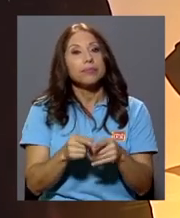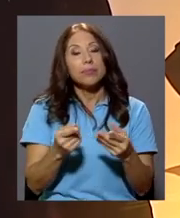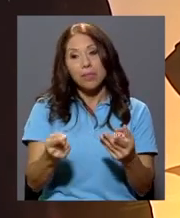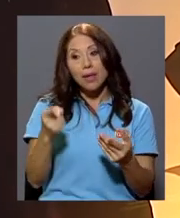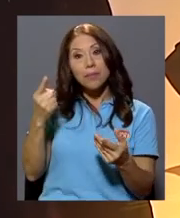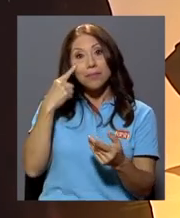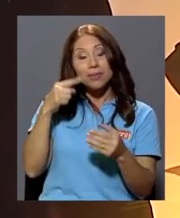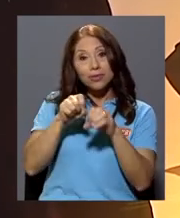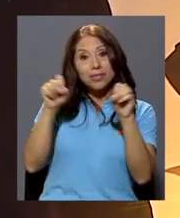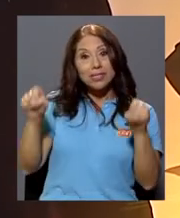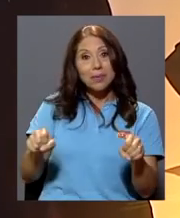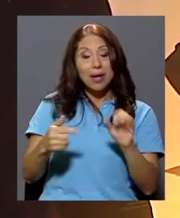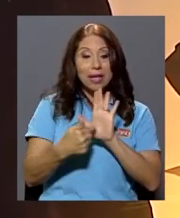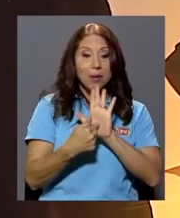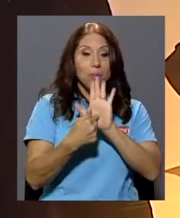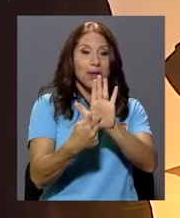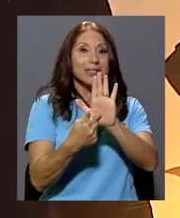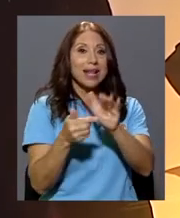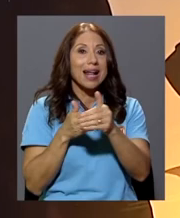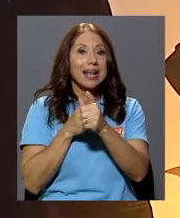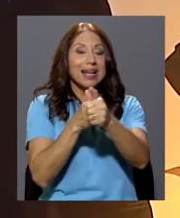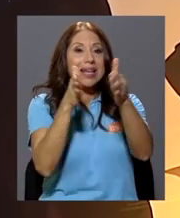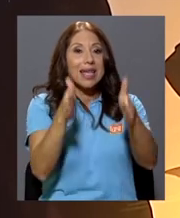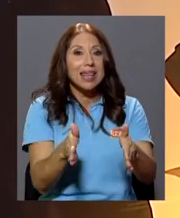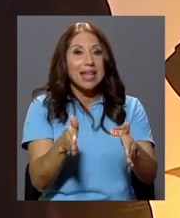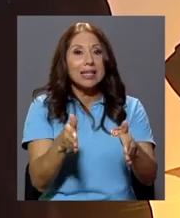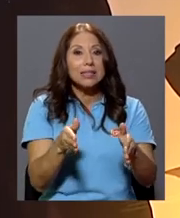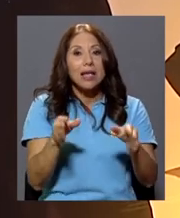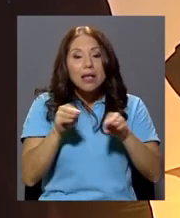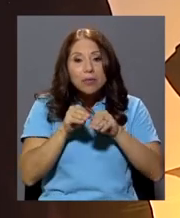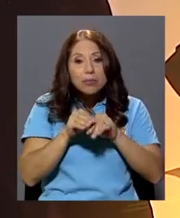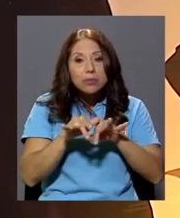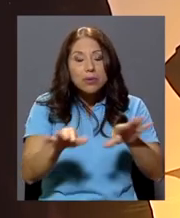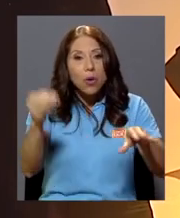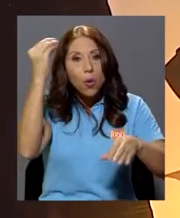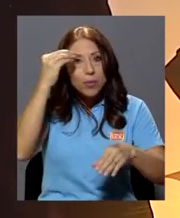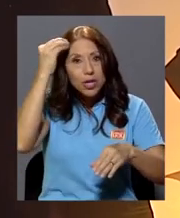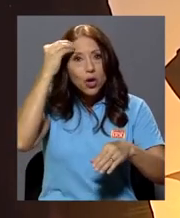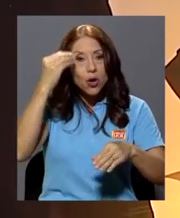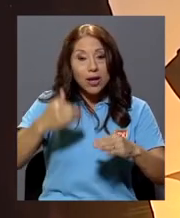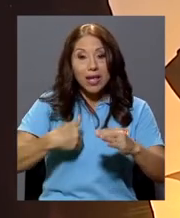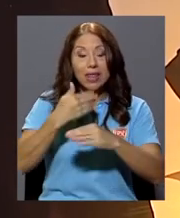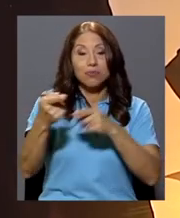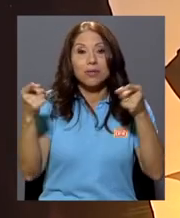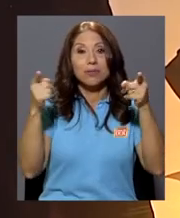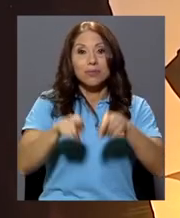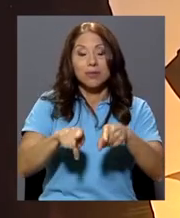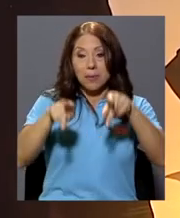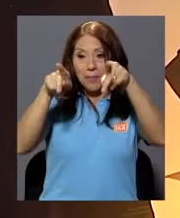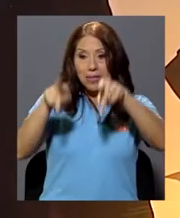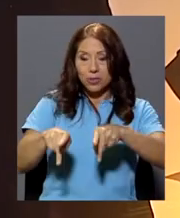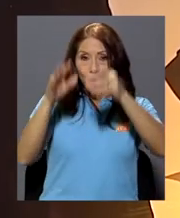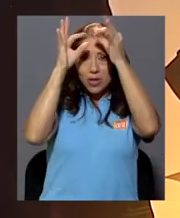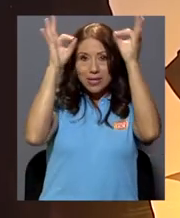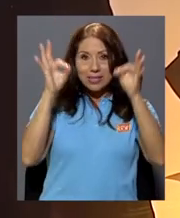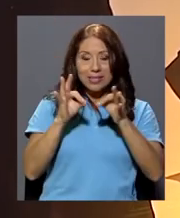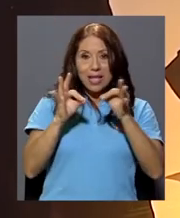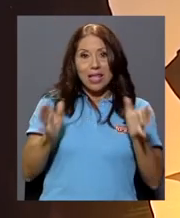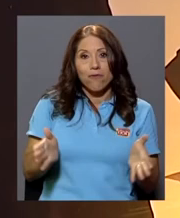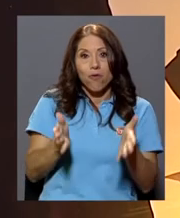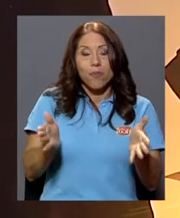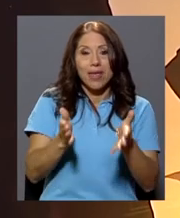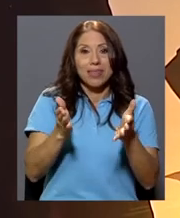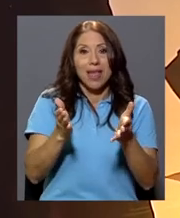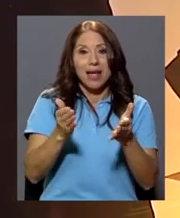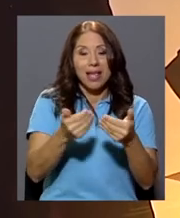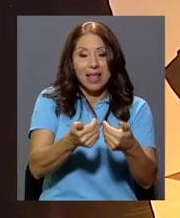veces muestra líderes como generadores de opinión que se convierten en personajes que fomentan el distanciamiento y